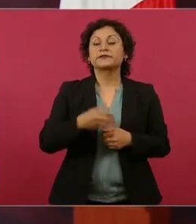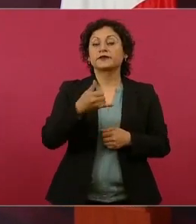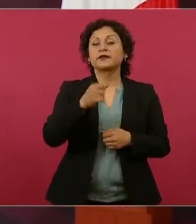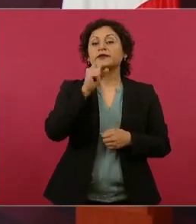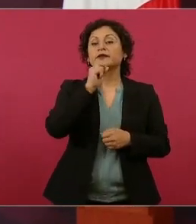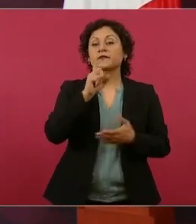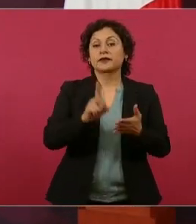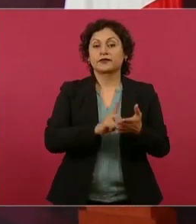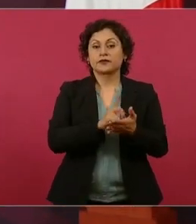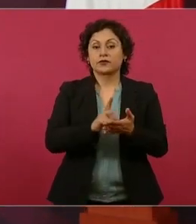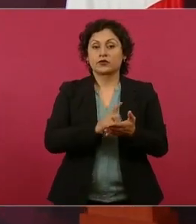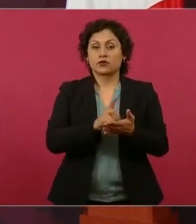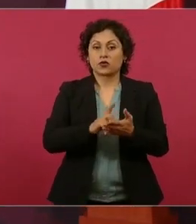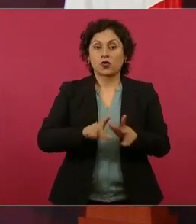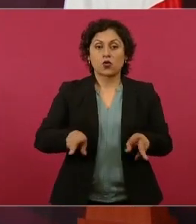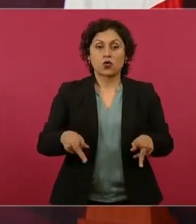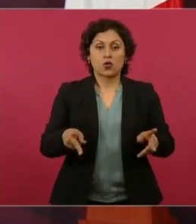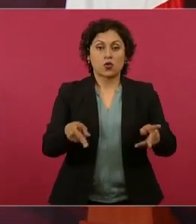de drogas,